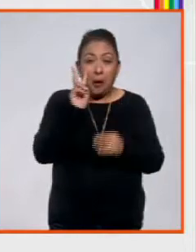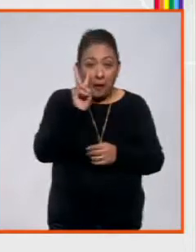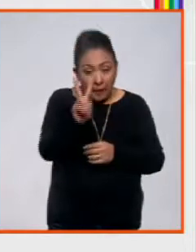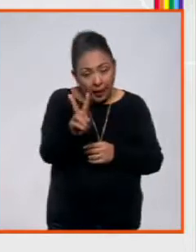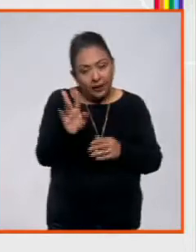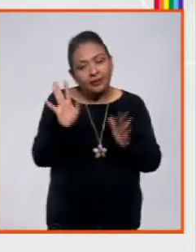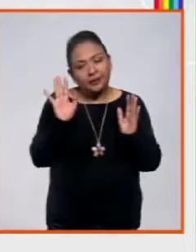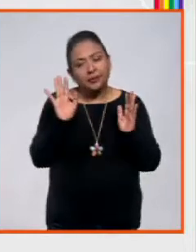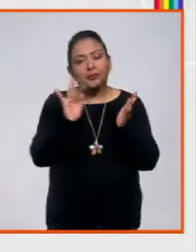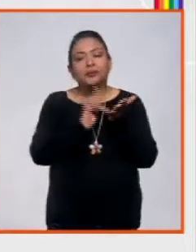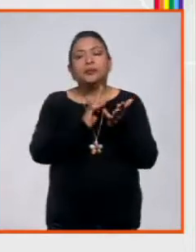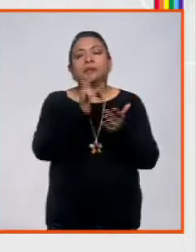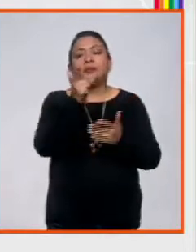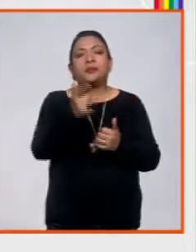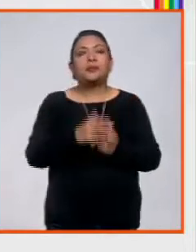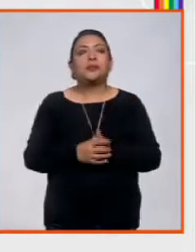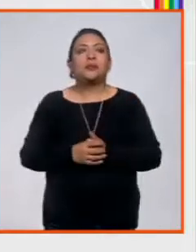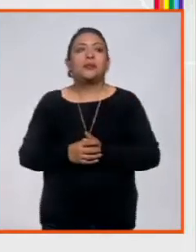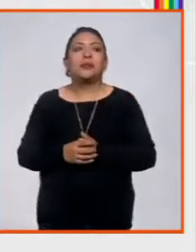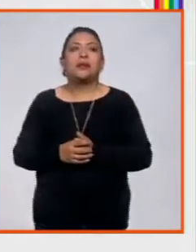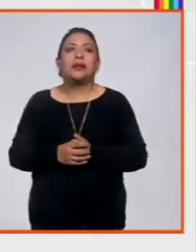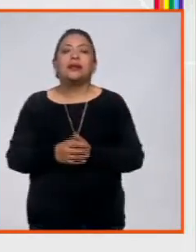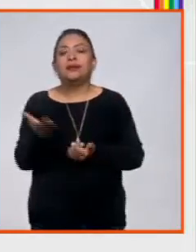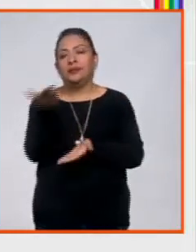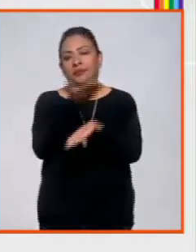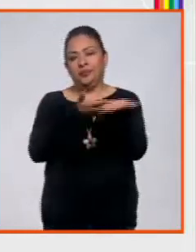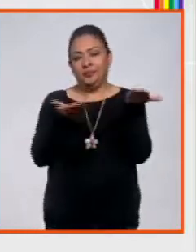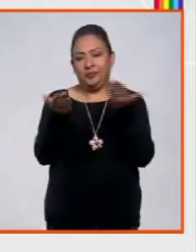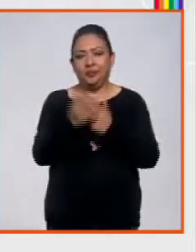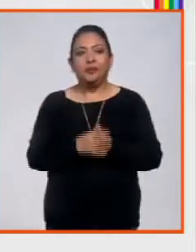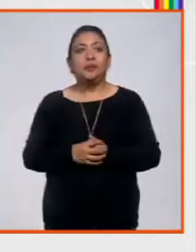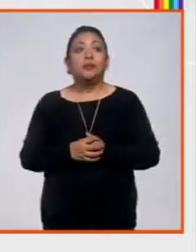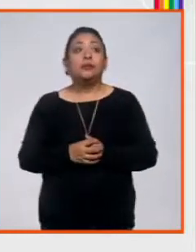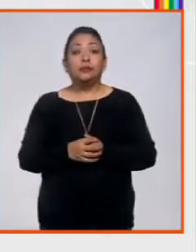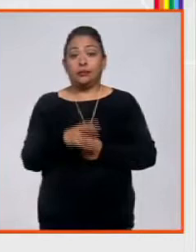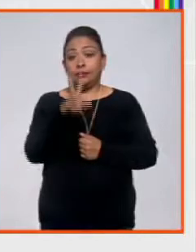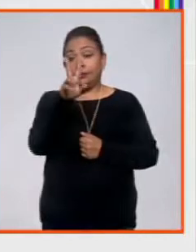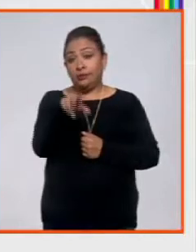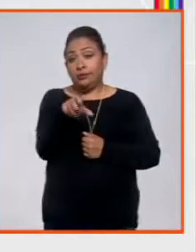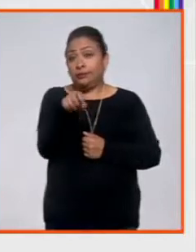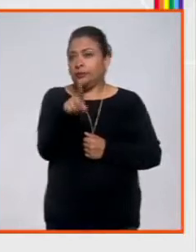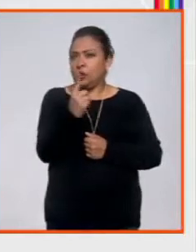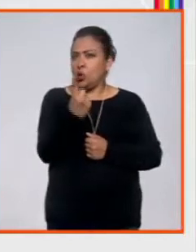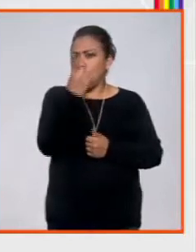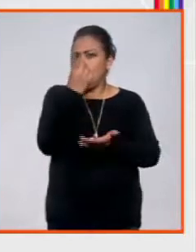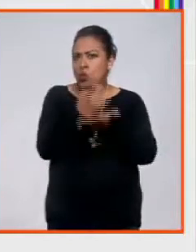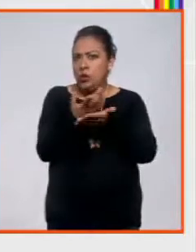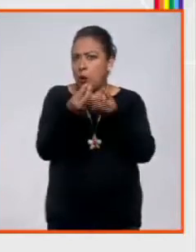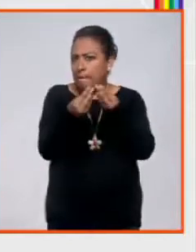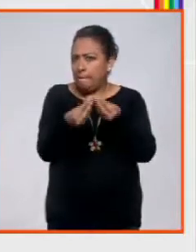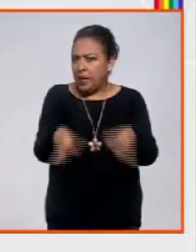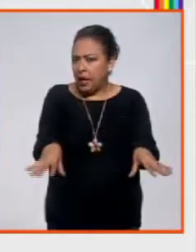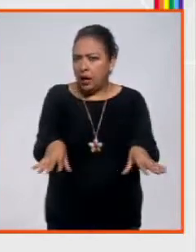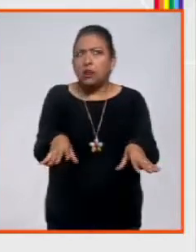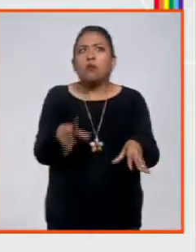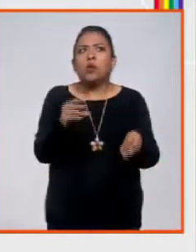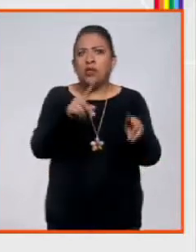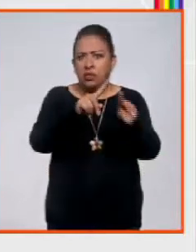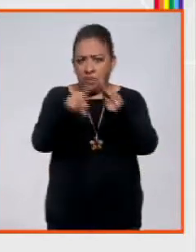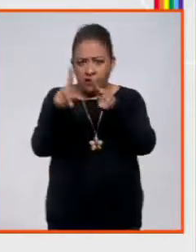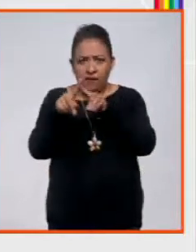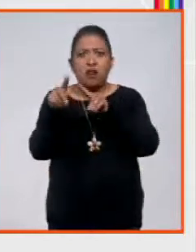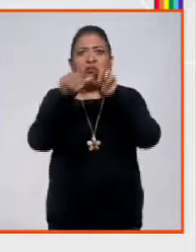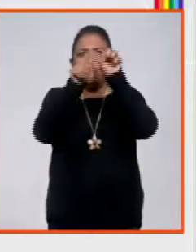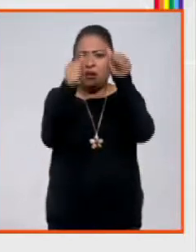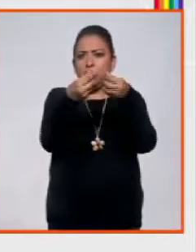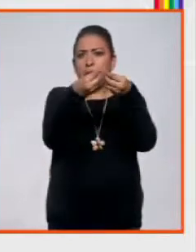muchas gracias por compartirlo con nosotros y bueno es que también no no es el único mural que se ha perdido son anchas obras que se han